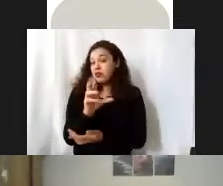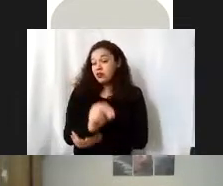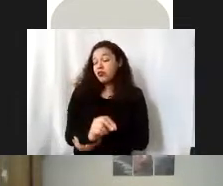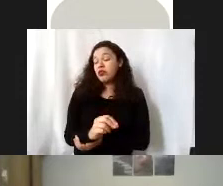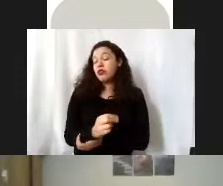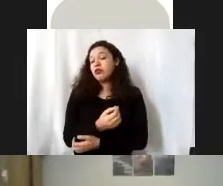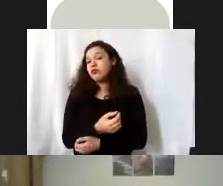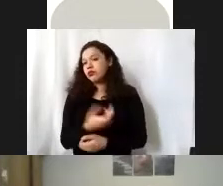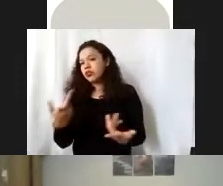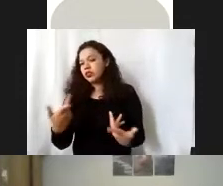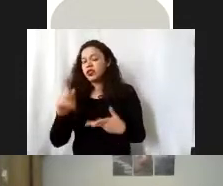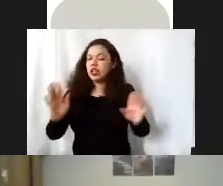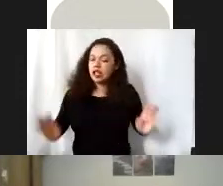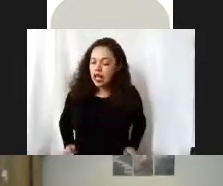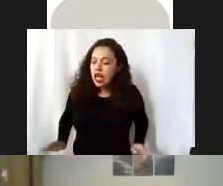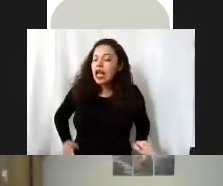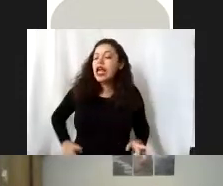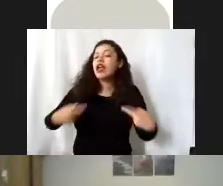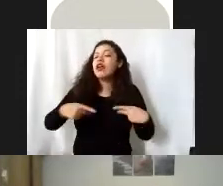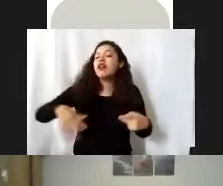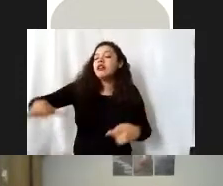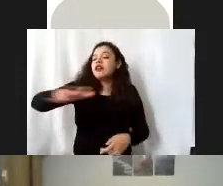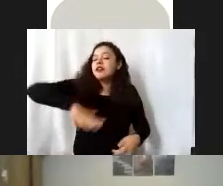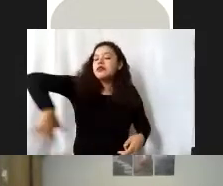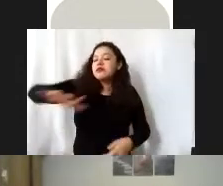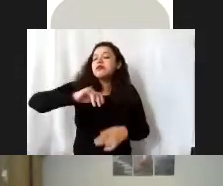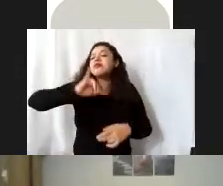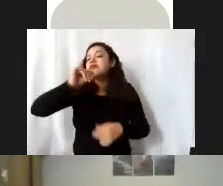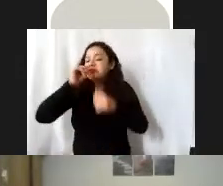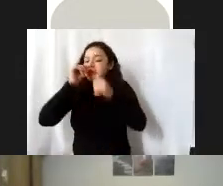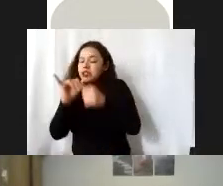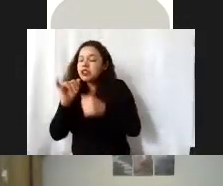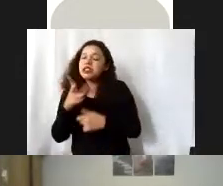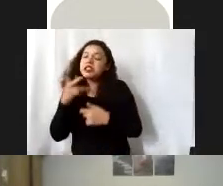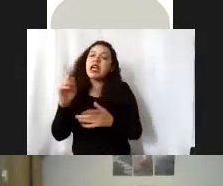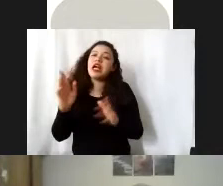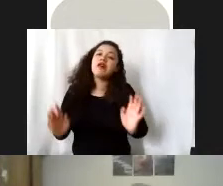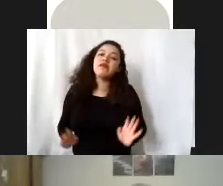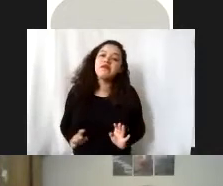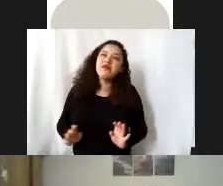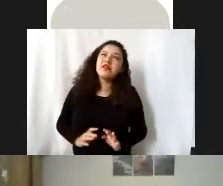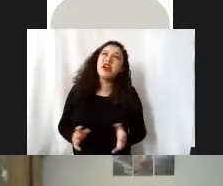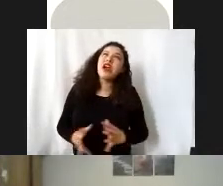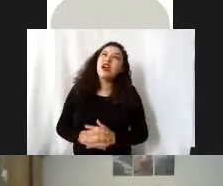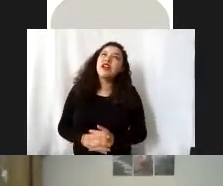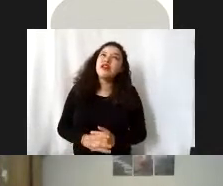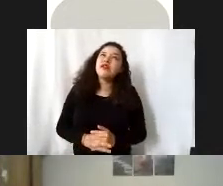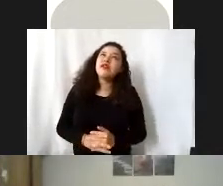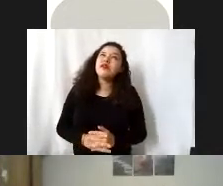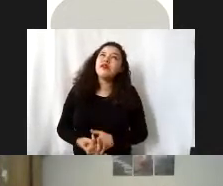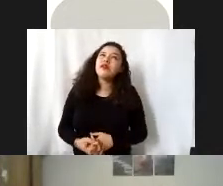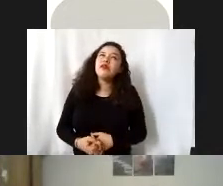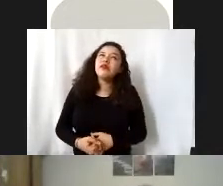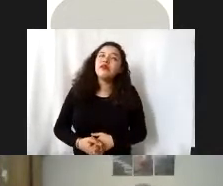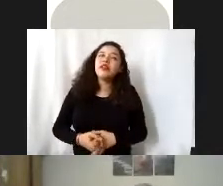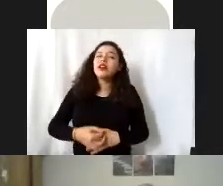las características de la población a quien se atiende, pues habrá condiciones que no requiere o que no sean las